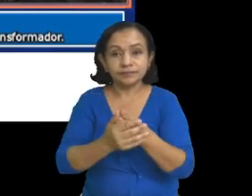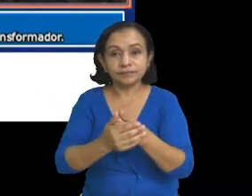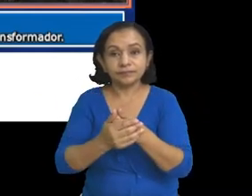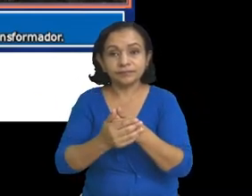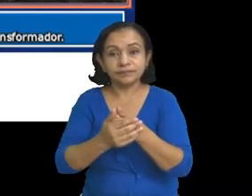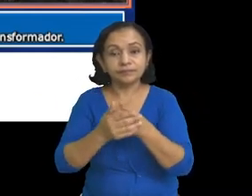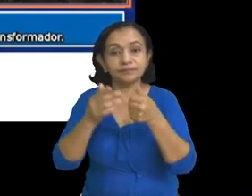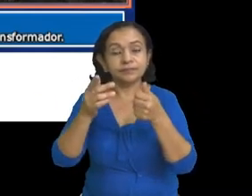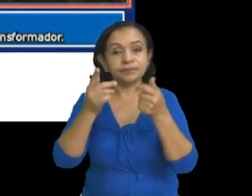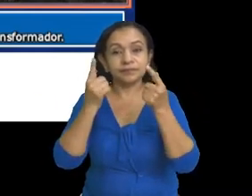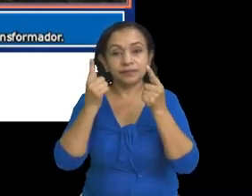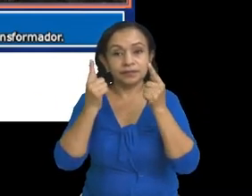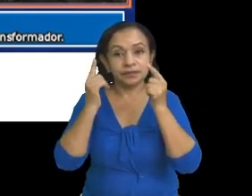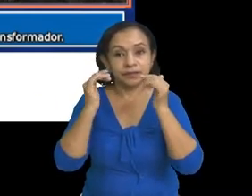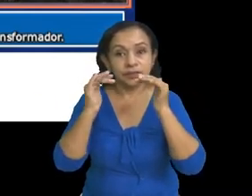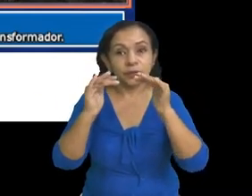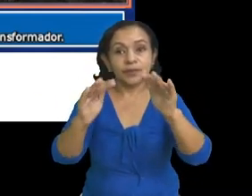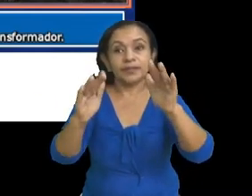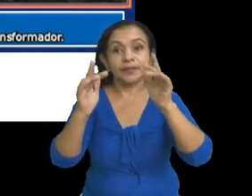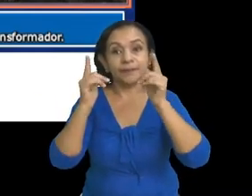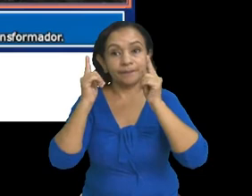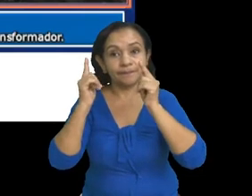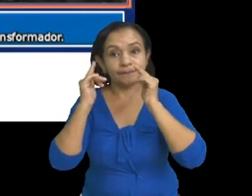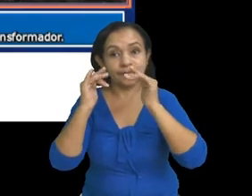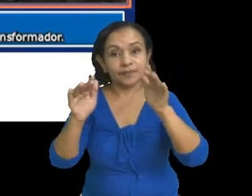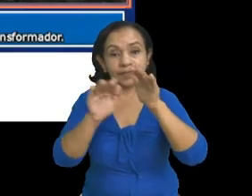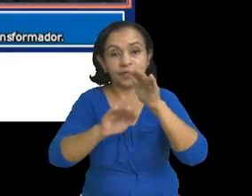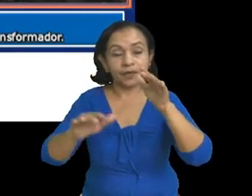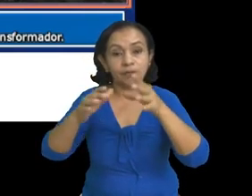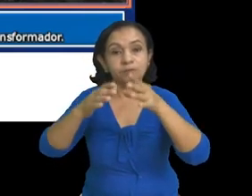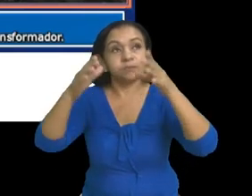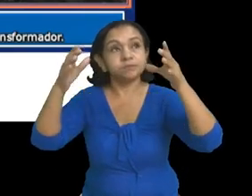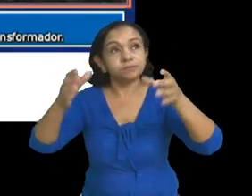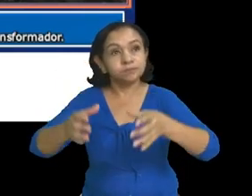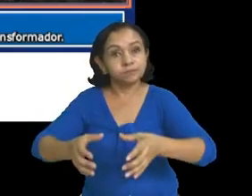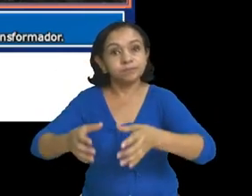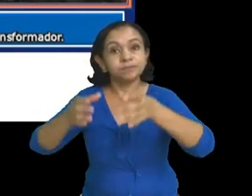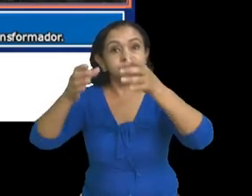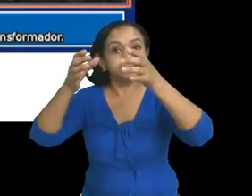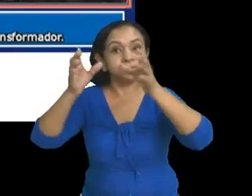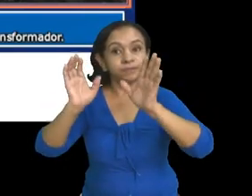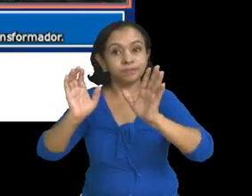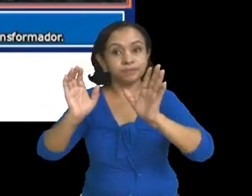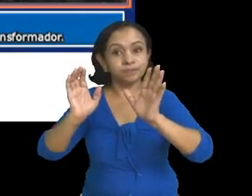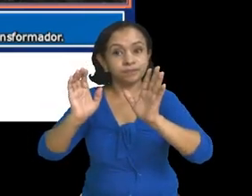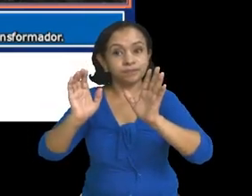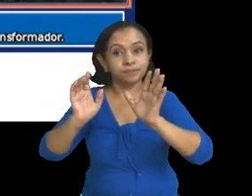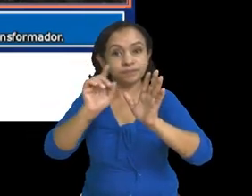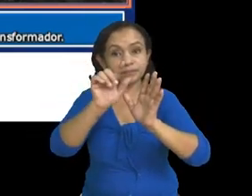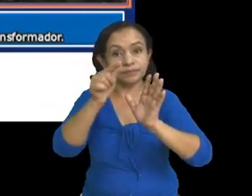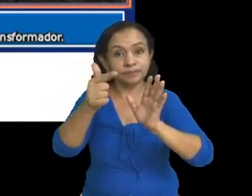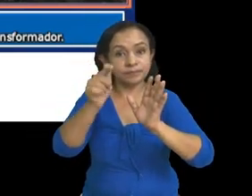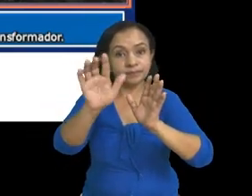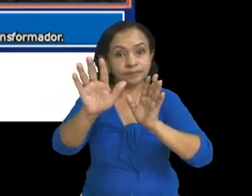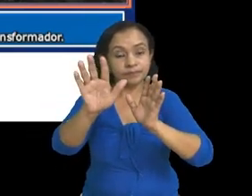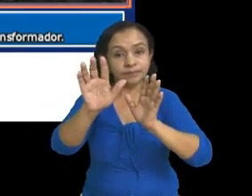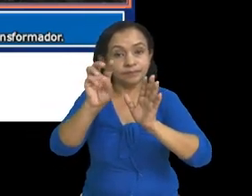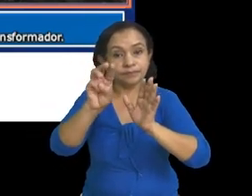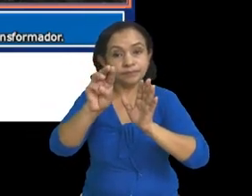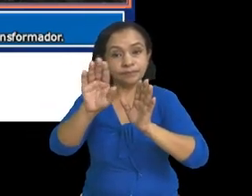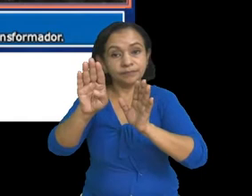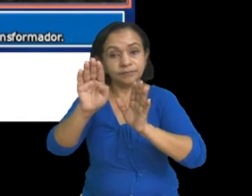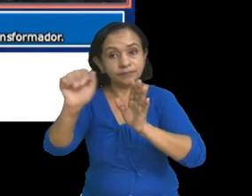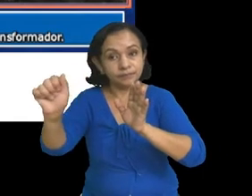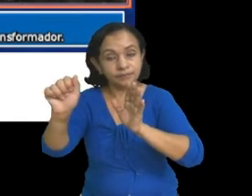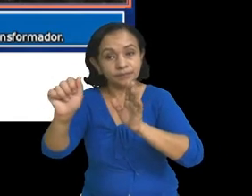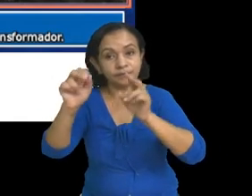es la subestación Ticuantepe, la que estamos viendo ahorita, es una ampliación de otro transformador de 75 MVA, es